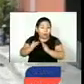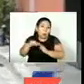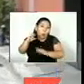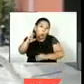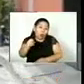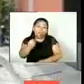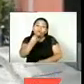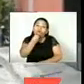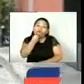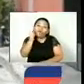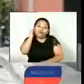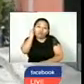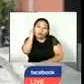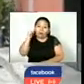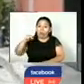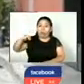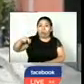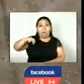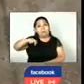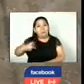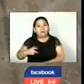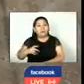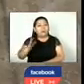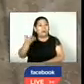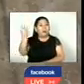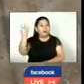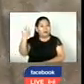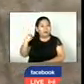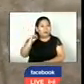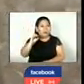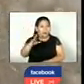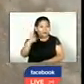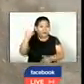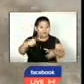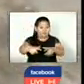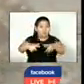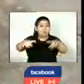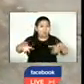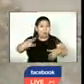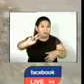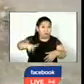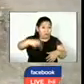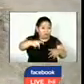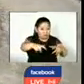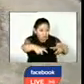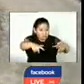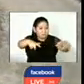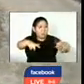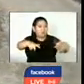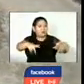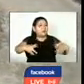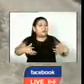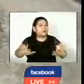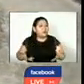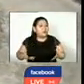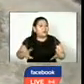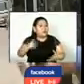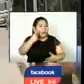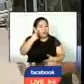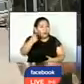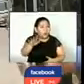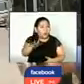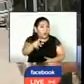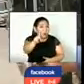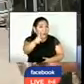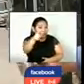que cruzan que se pueda ir porque la vez pasada que se formó la segunda este hubo como